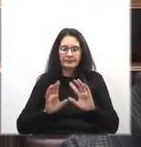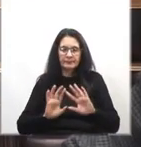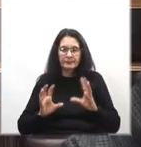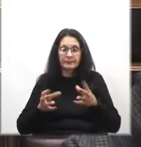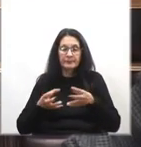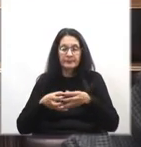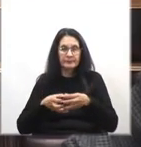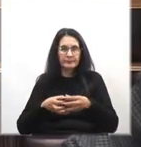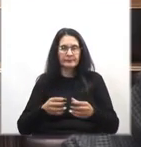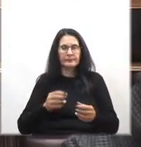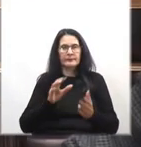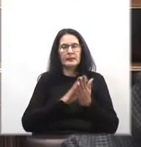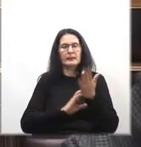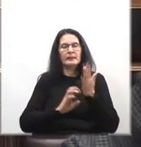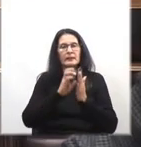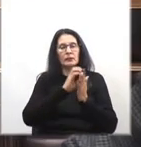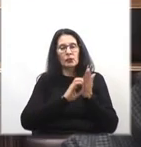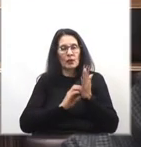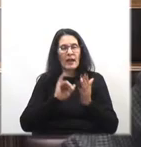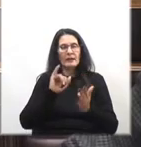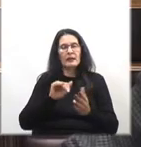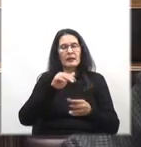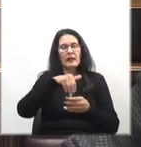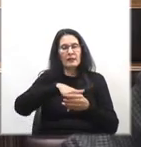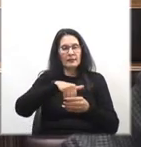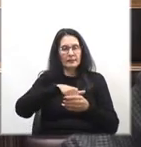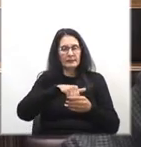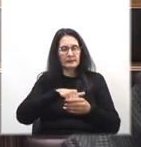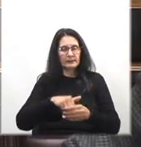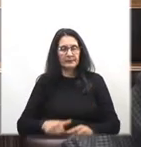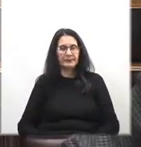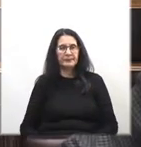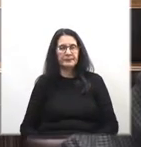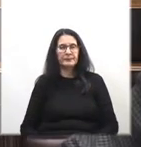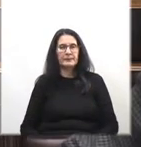globales, regionales y locales,